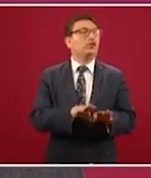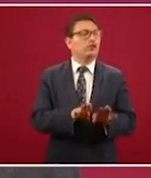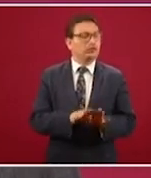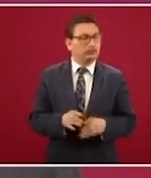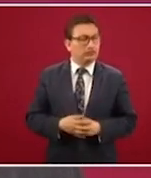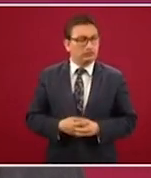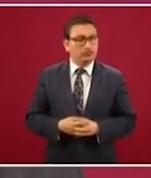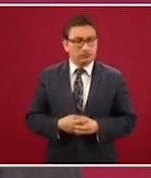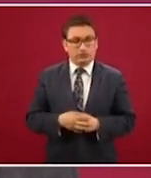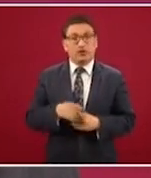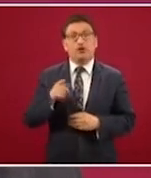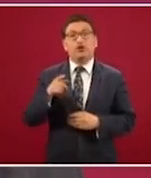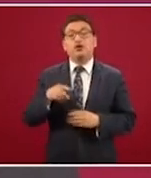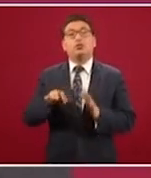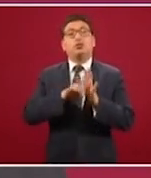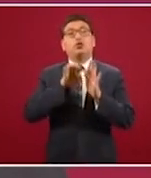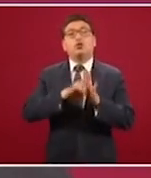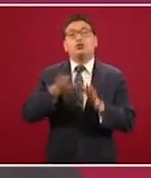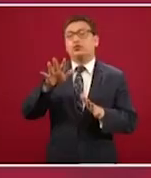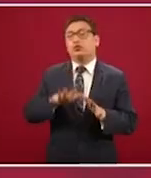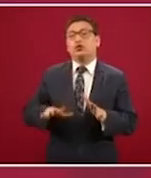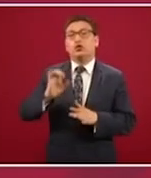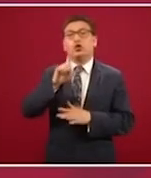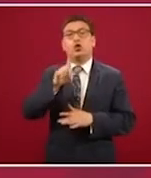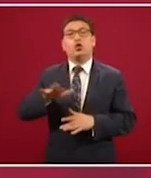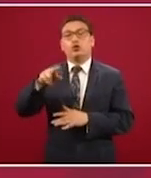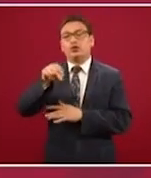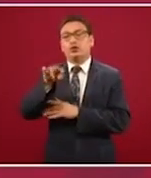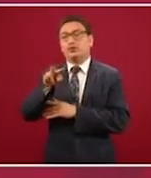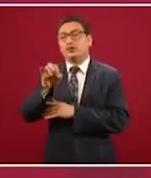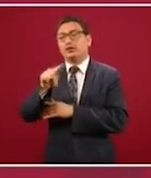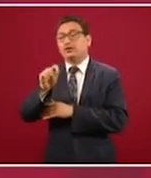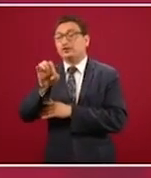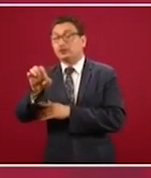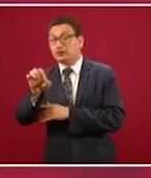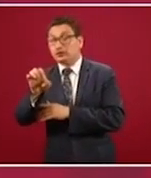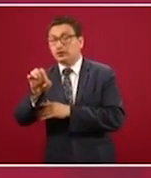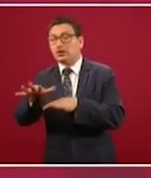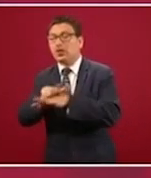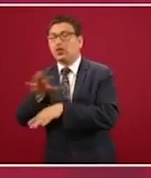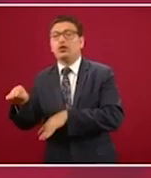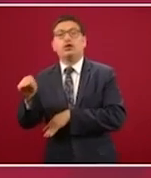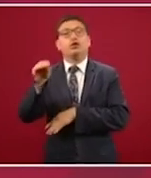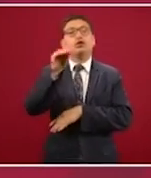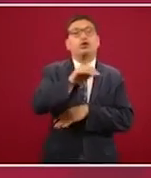que vivían en la Narvarte y se iban a las Lomas.